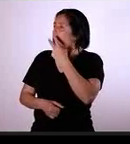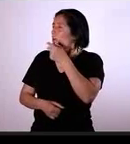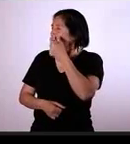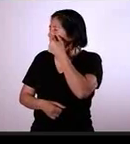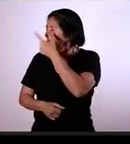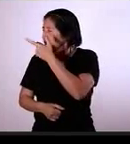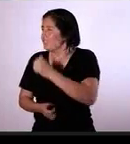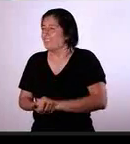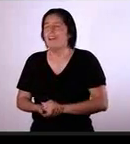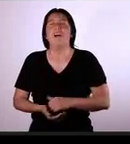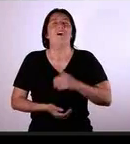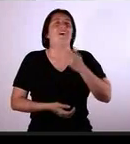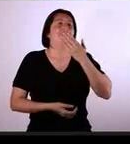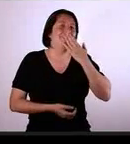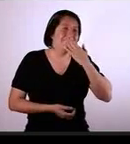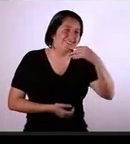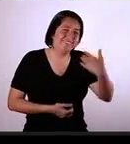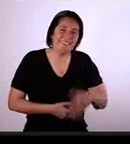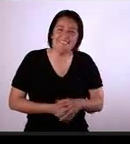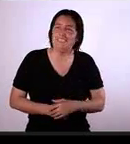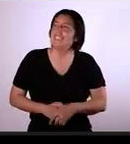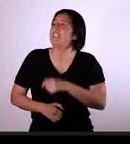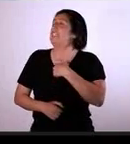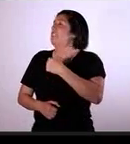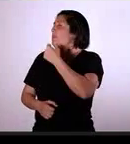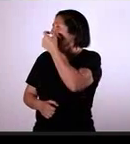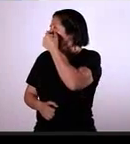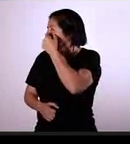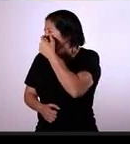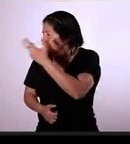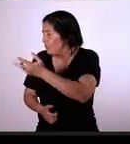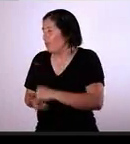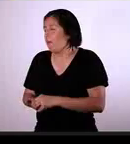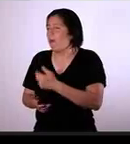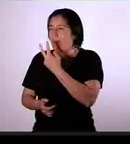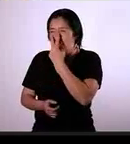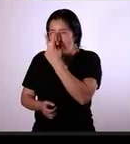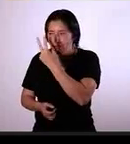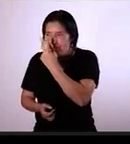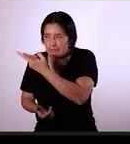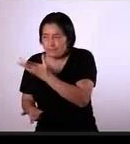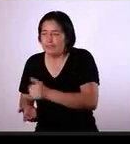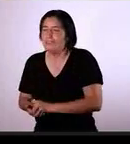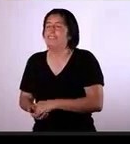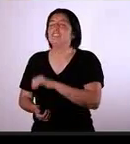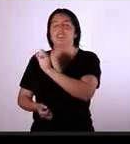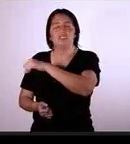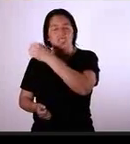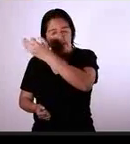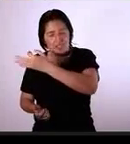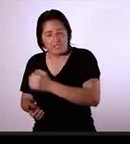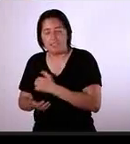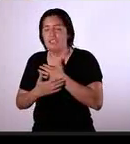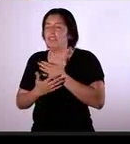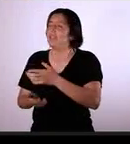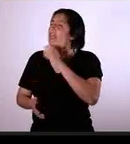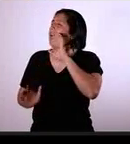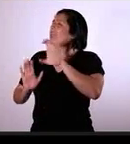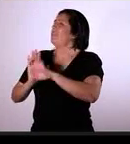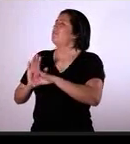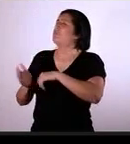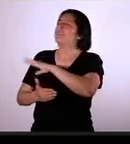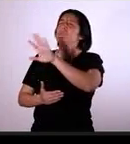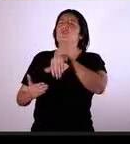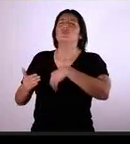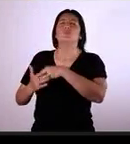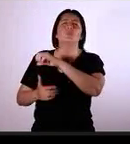querido Roberto. Te aseguro que sí. He visto y soy testigo ocular de que es así, queridos amigos. Y esto es un ejemplo para que todas